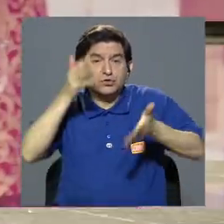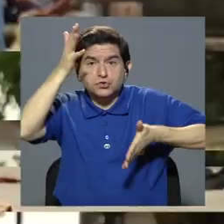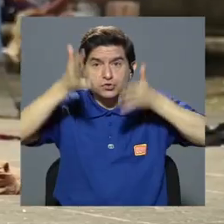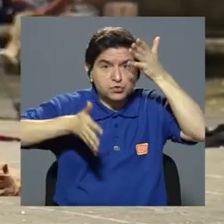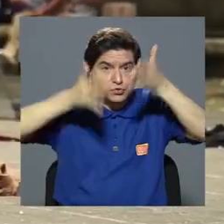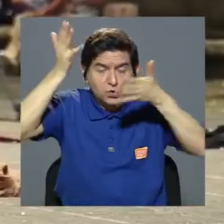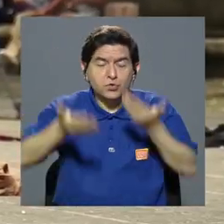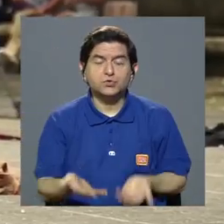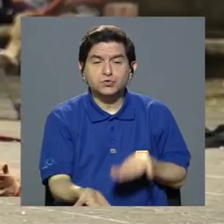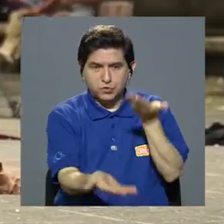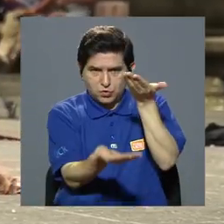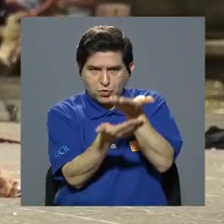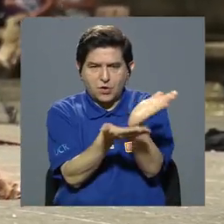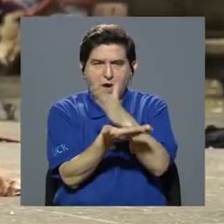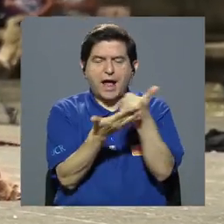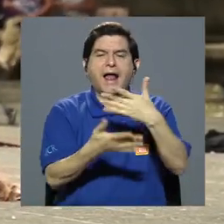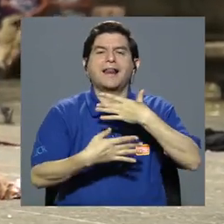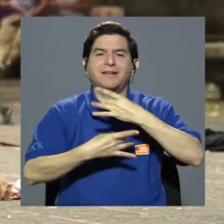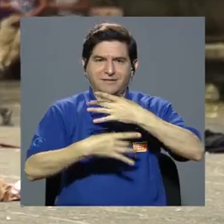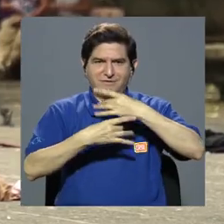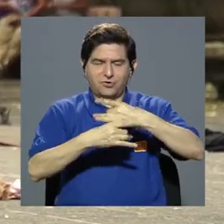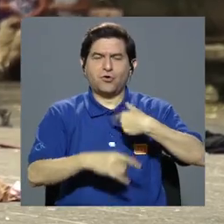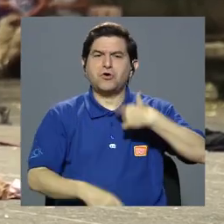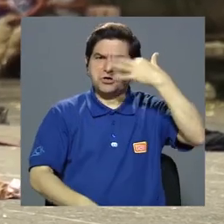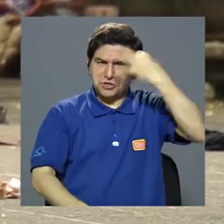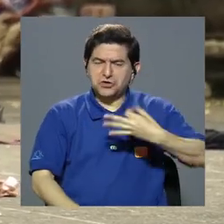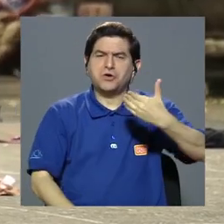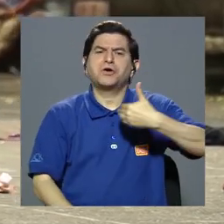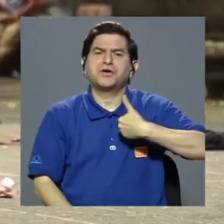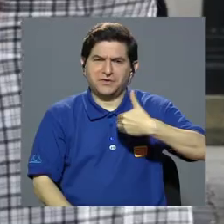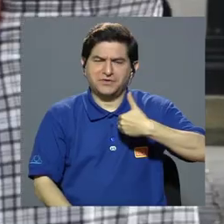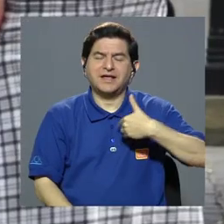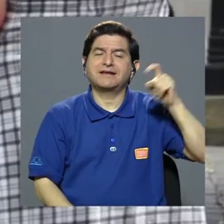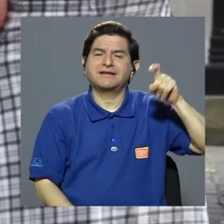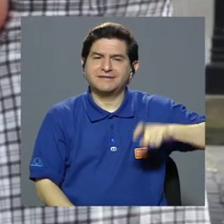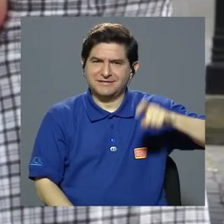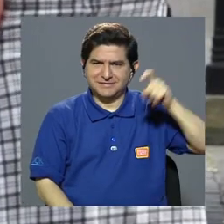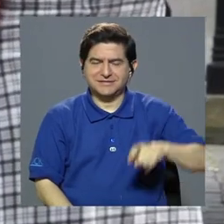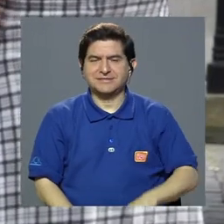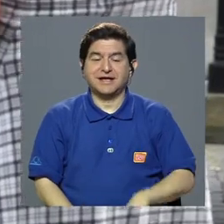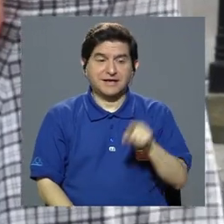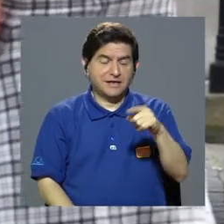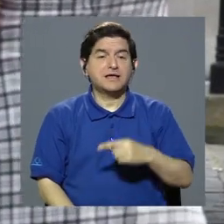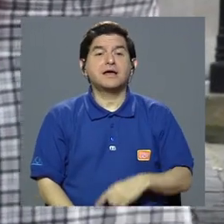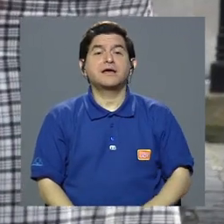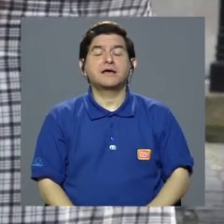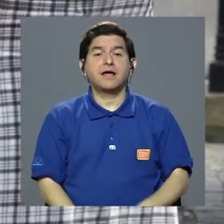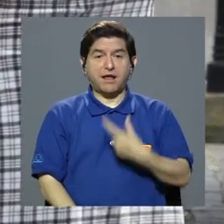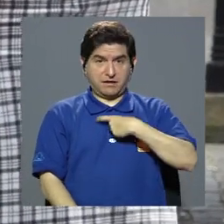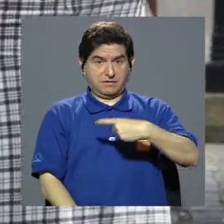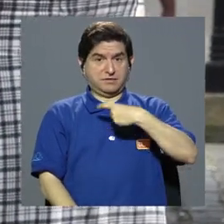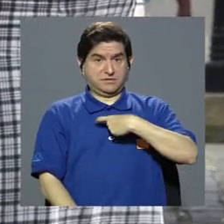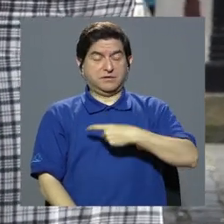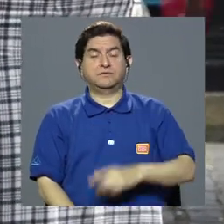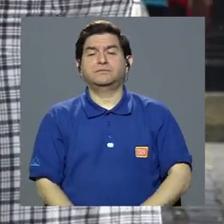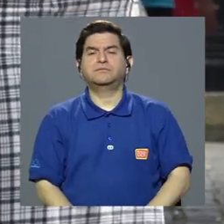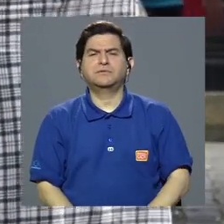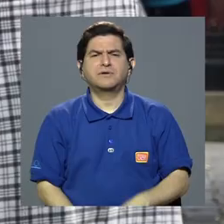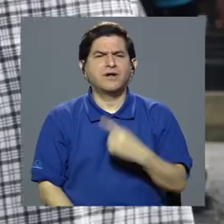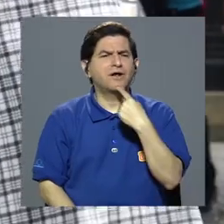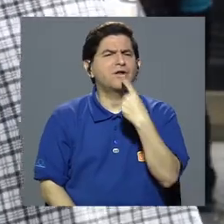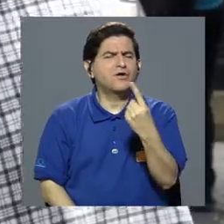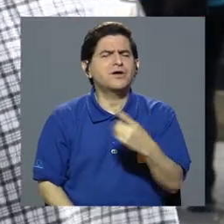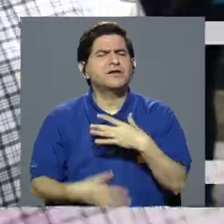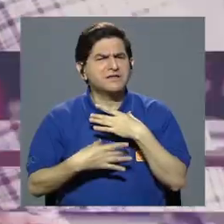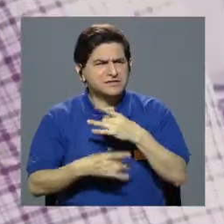creativa llega a ofrecerles algo que les va a interesar y yo creo que tienen la tienen la tienen el hambre y tienen la necesidad de eso que eso que